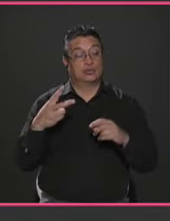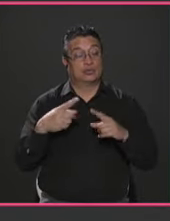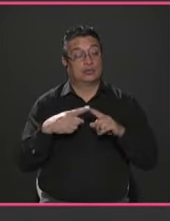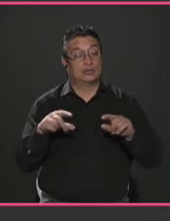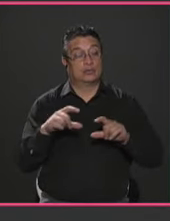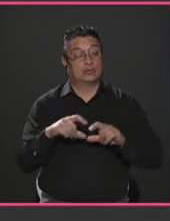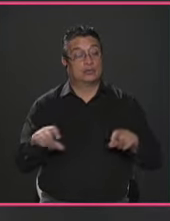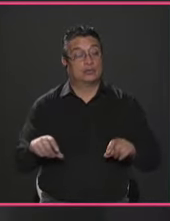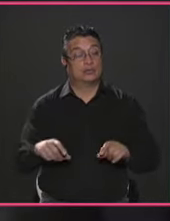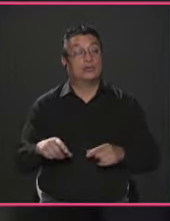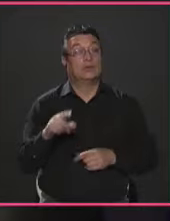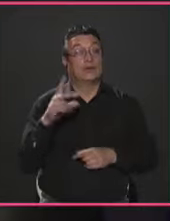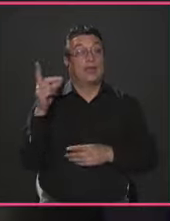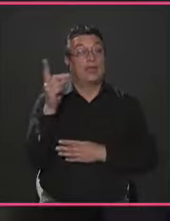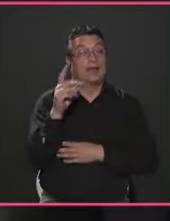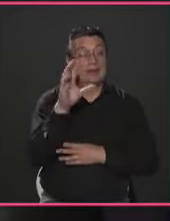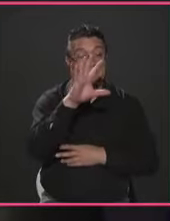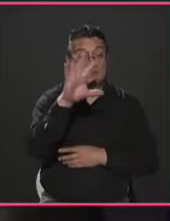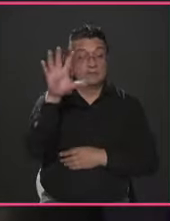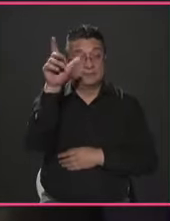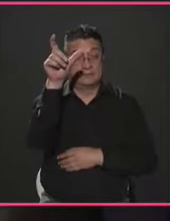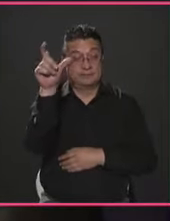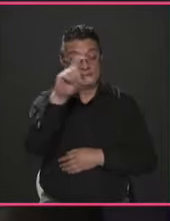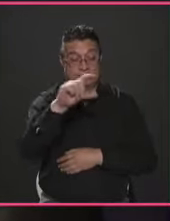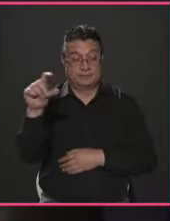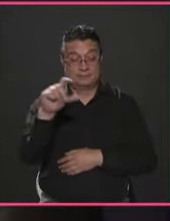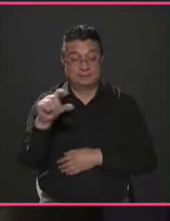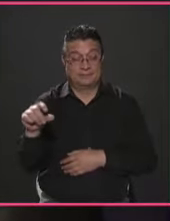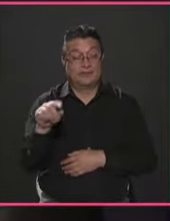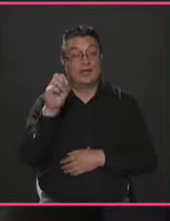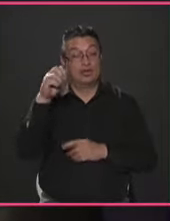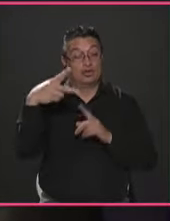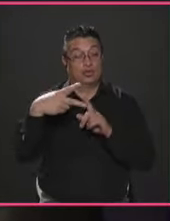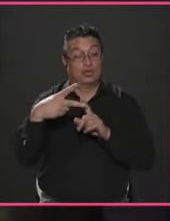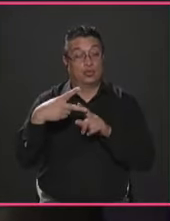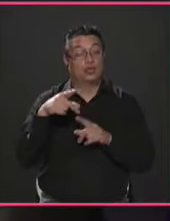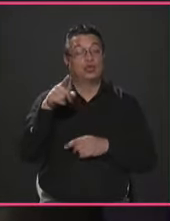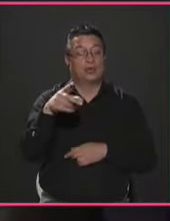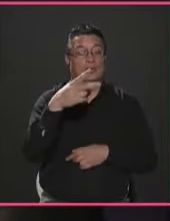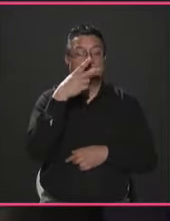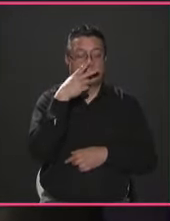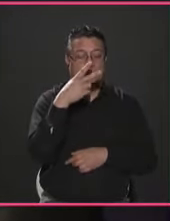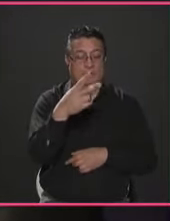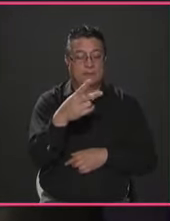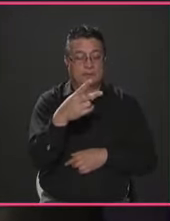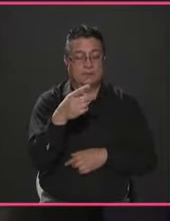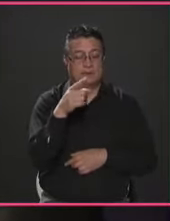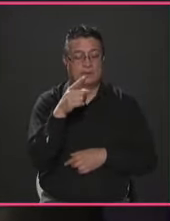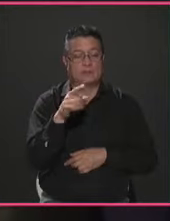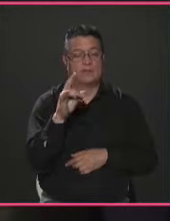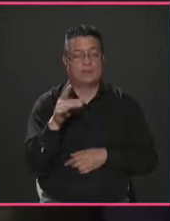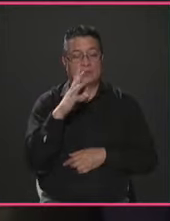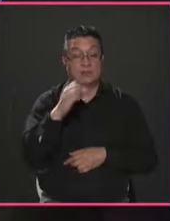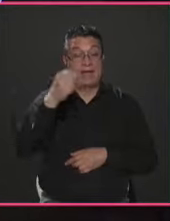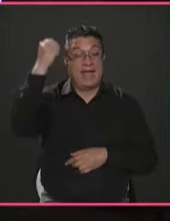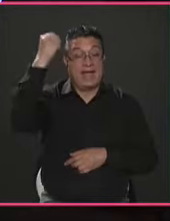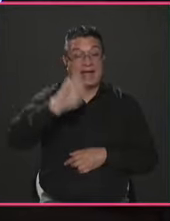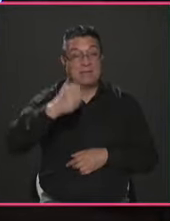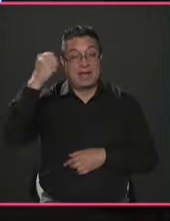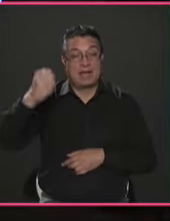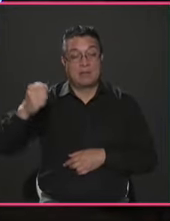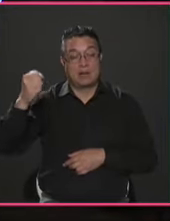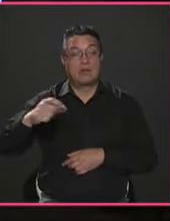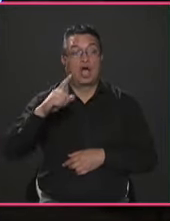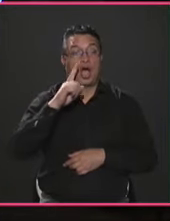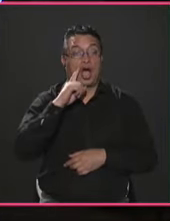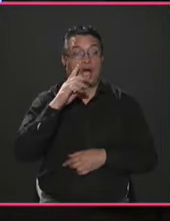línea de la derecha a la izquierda verán que si el crien está